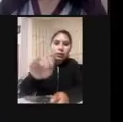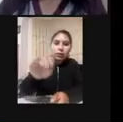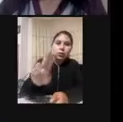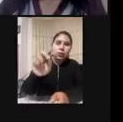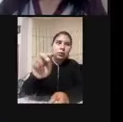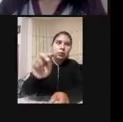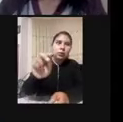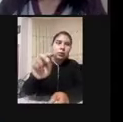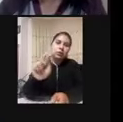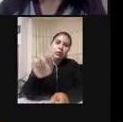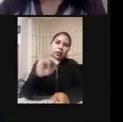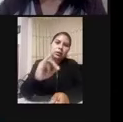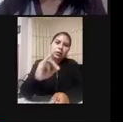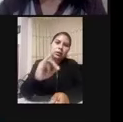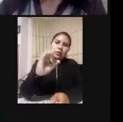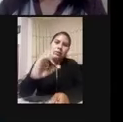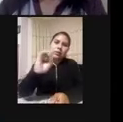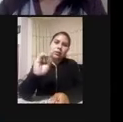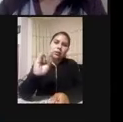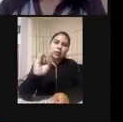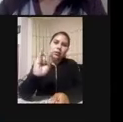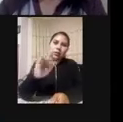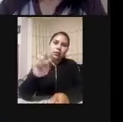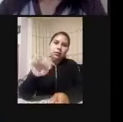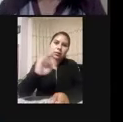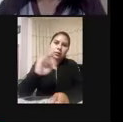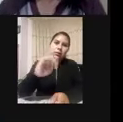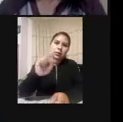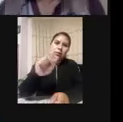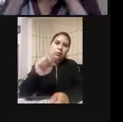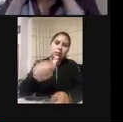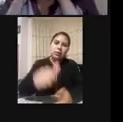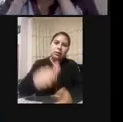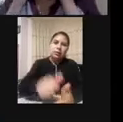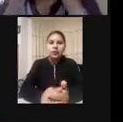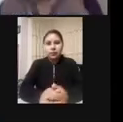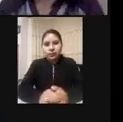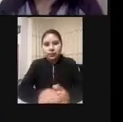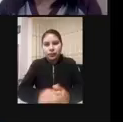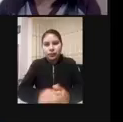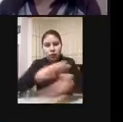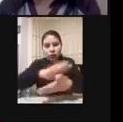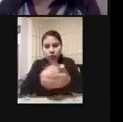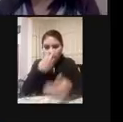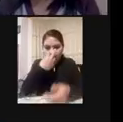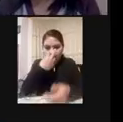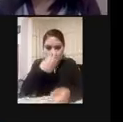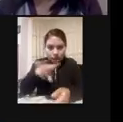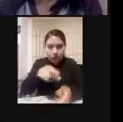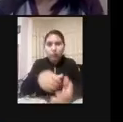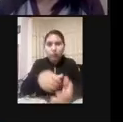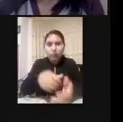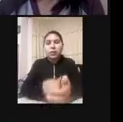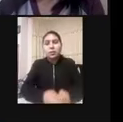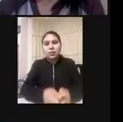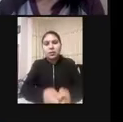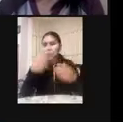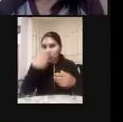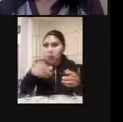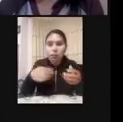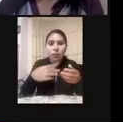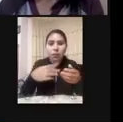Hablemos un poco más de las condiciones que presenta. Todos hemos visto las características físicas que ellos tienen. Dentro